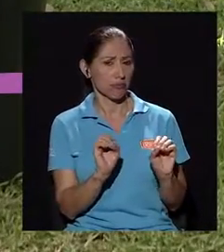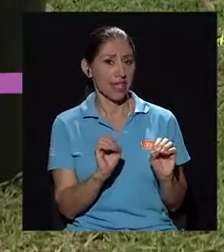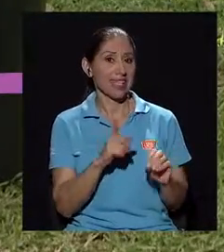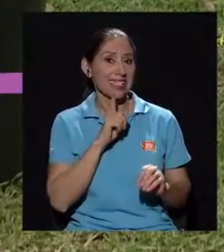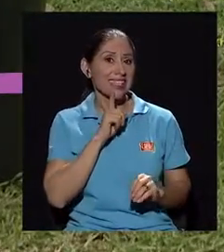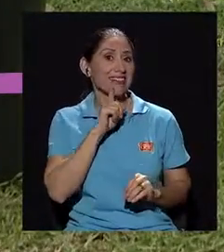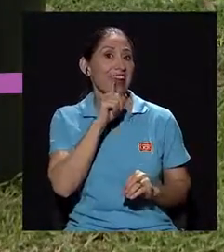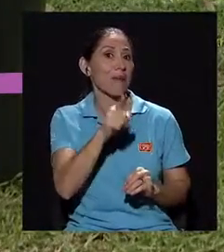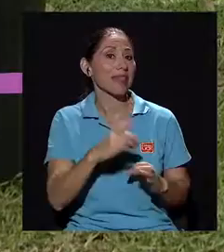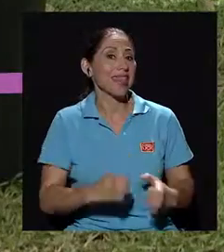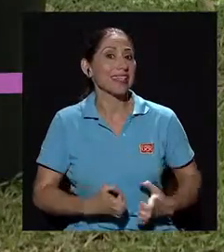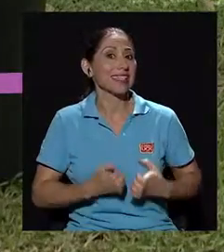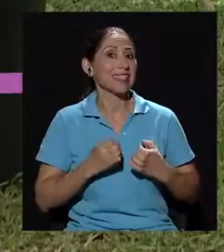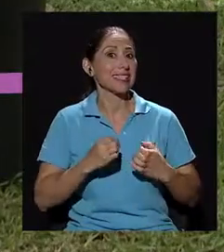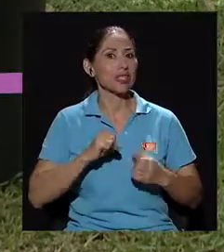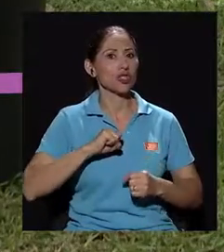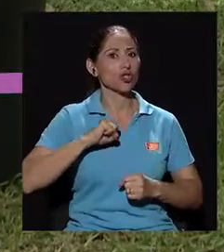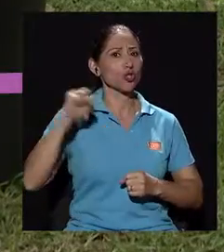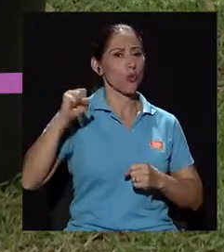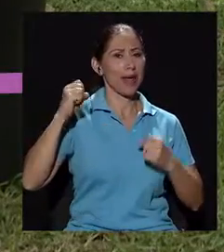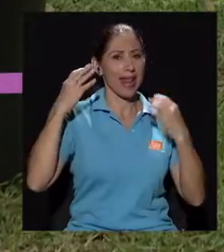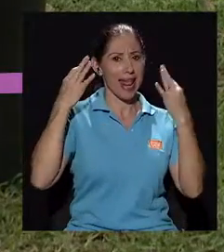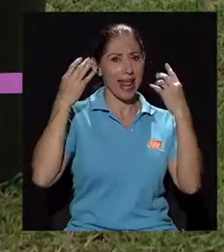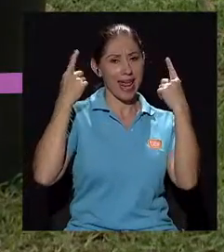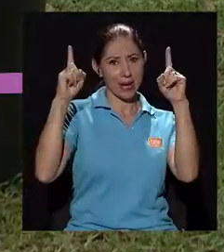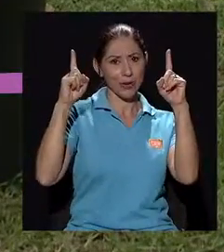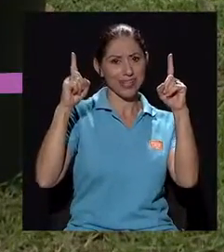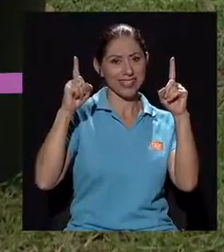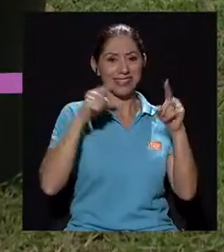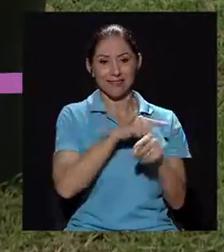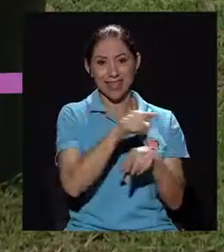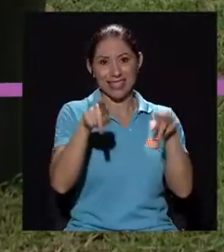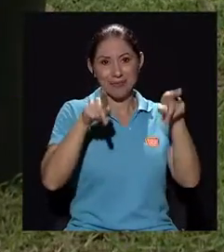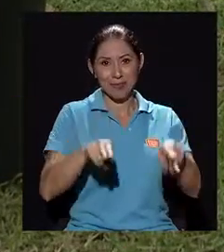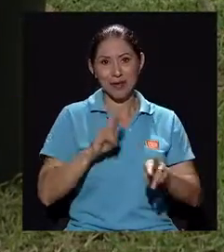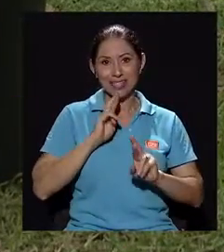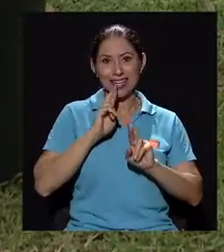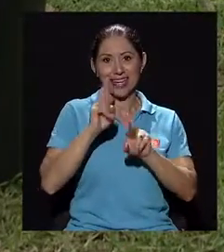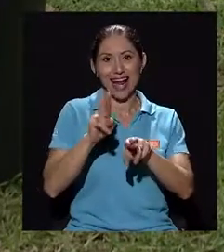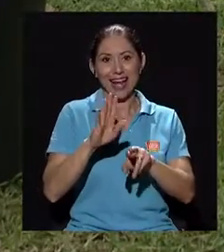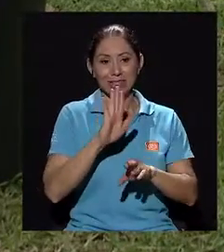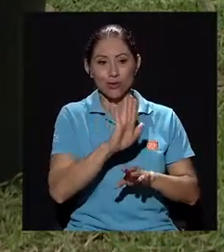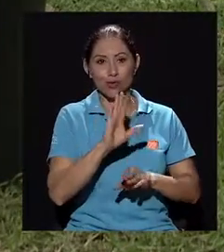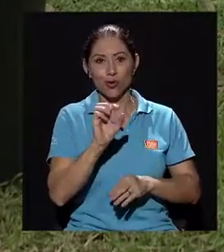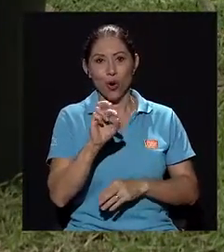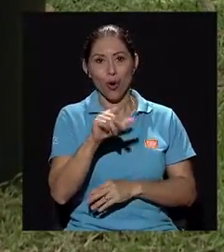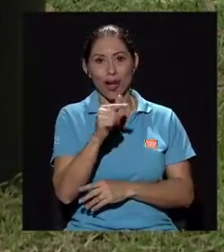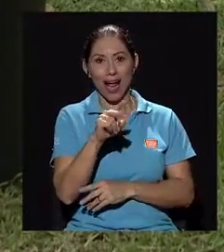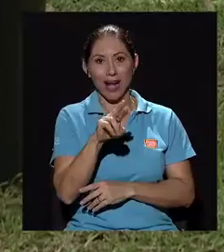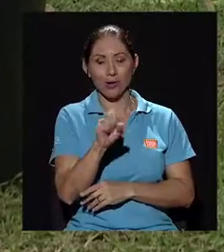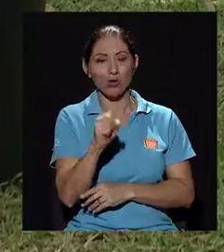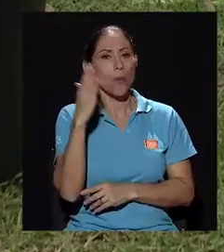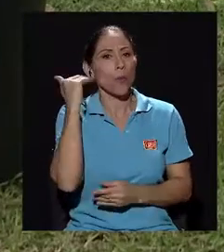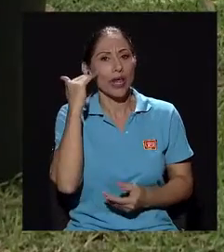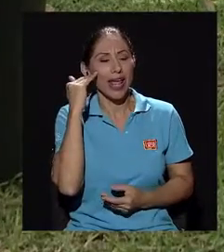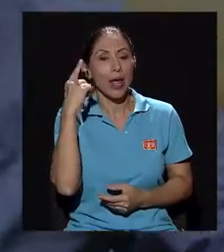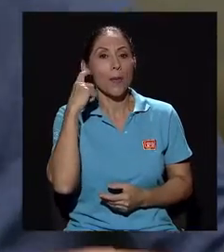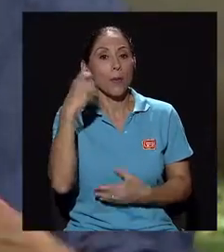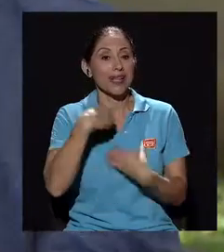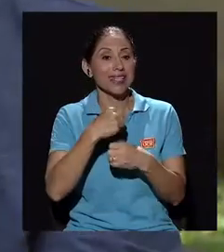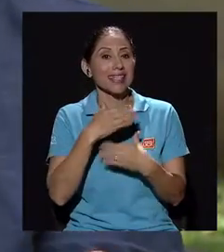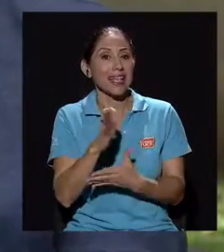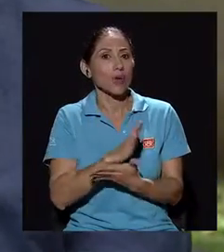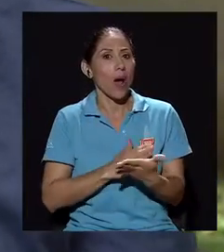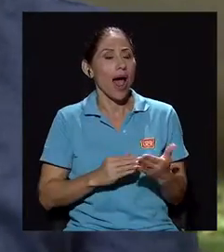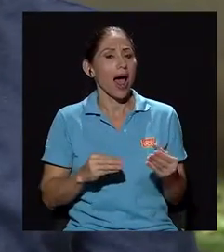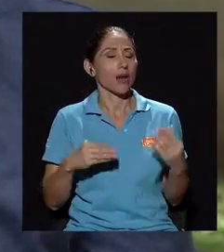existen los superhéroes, estamos hablando de estas personas. ¿Por qué? Porque están haciendo algo más allá, ¿verdad?, de su propia humanidad. Uh-huh. O sea,